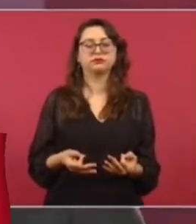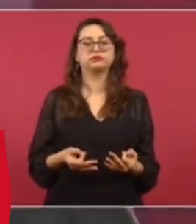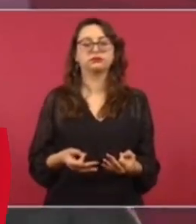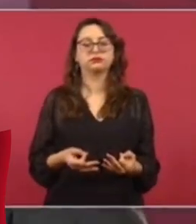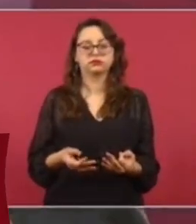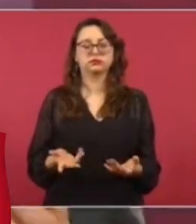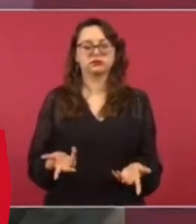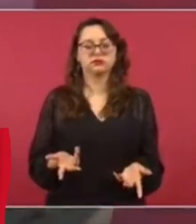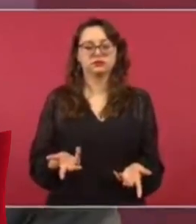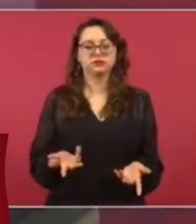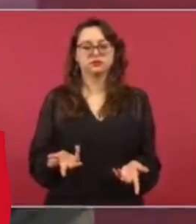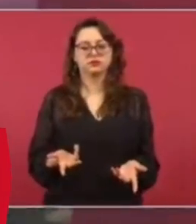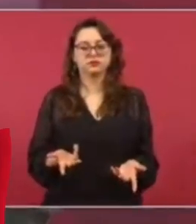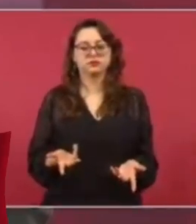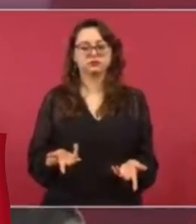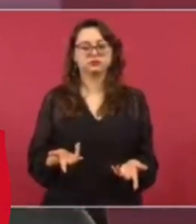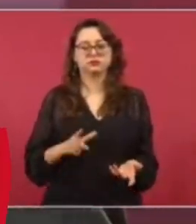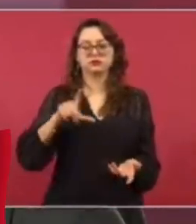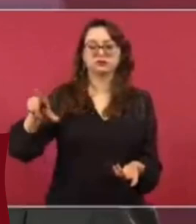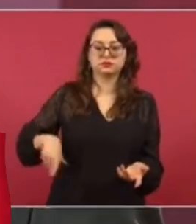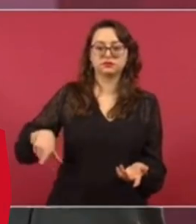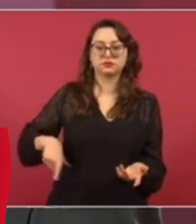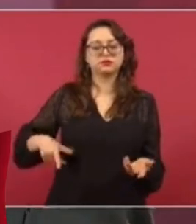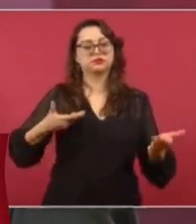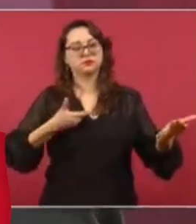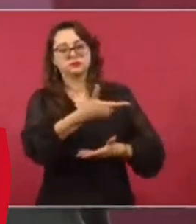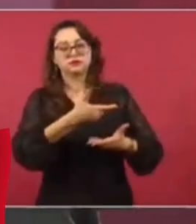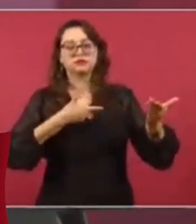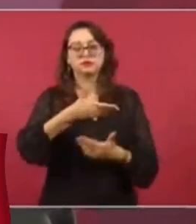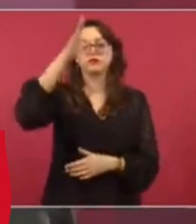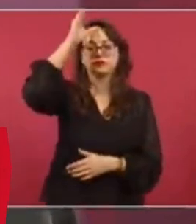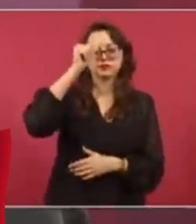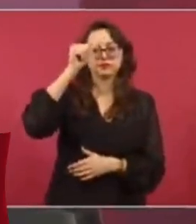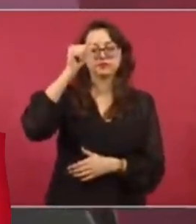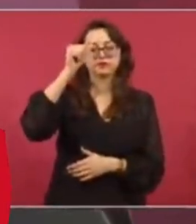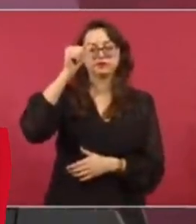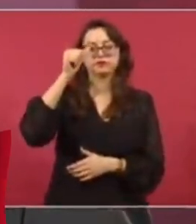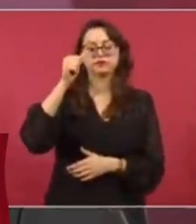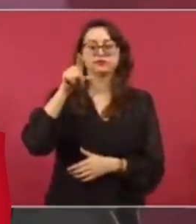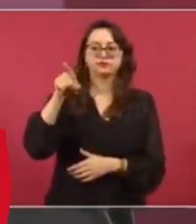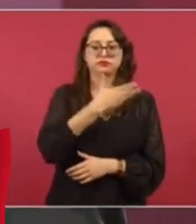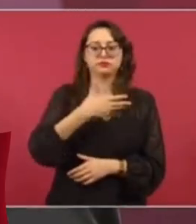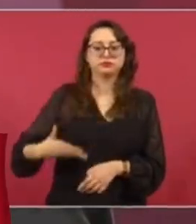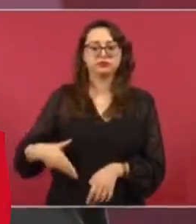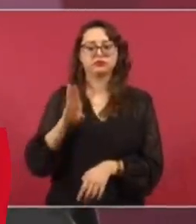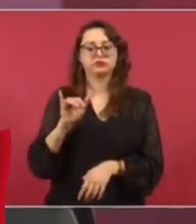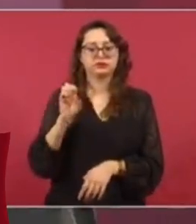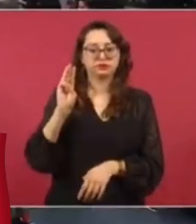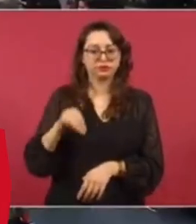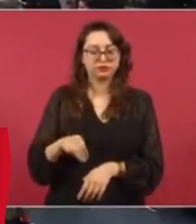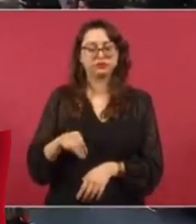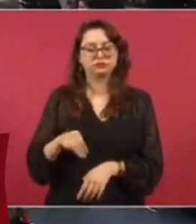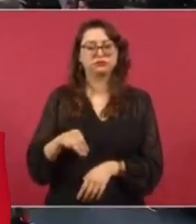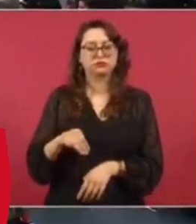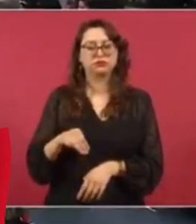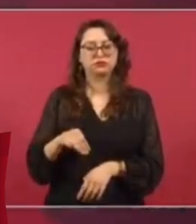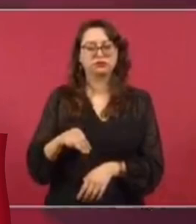acuerdo de los gobiernos Ya se está avanzando me consta que el presidente vaya tiene